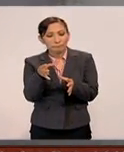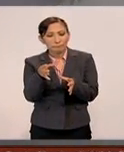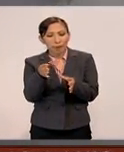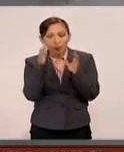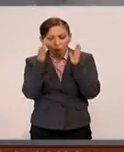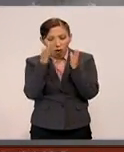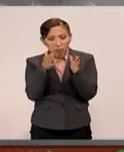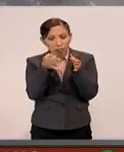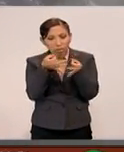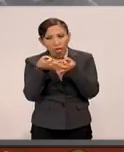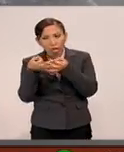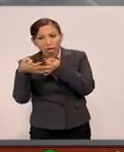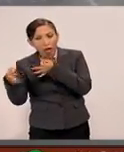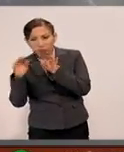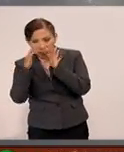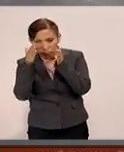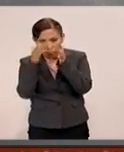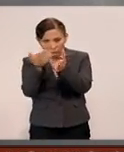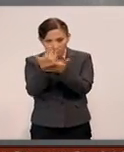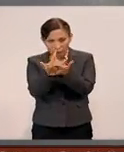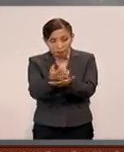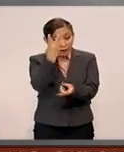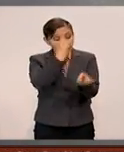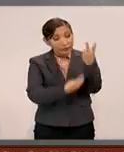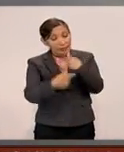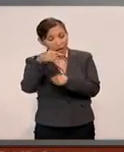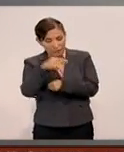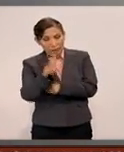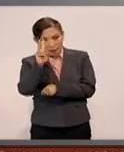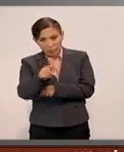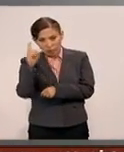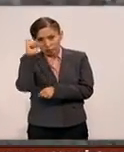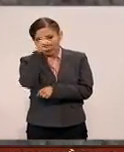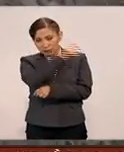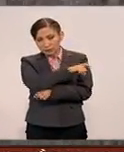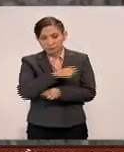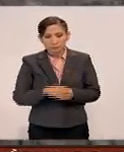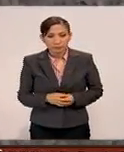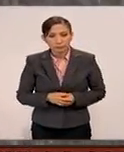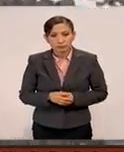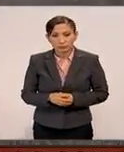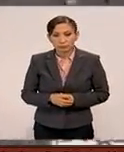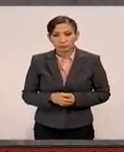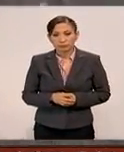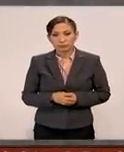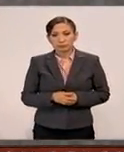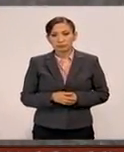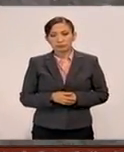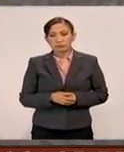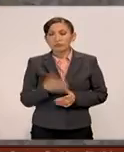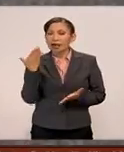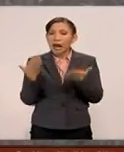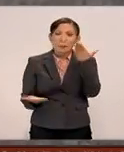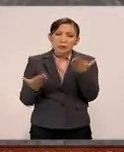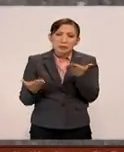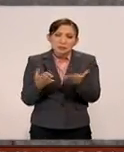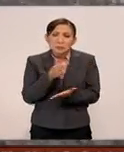no perder el hilo, no perder la esperanza, porque venir aquí es realmente complicado. No se imagina. A veces